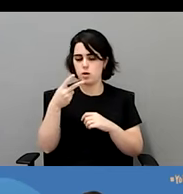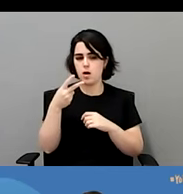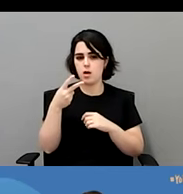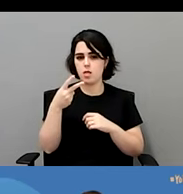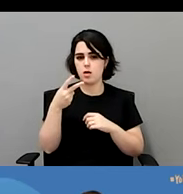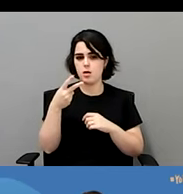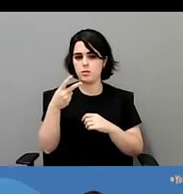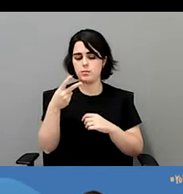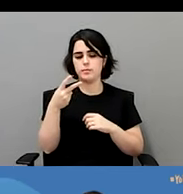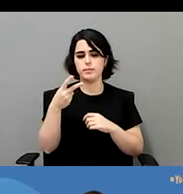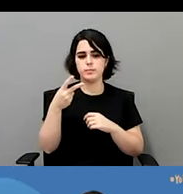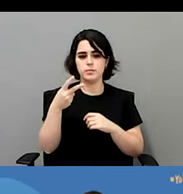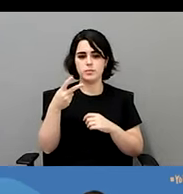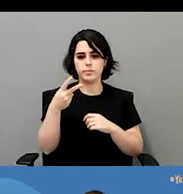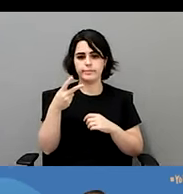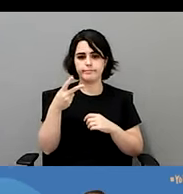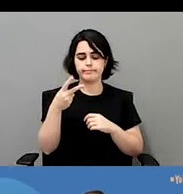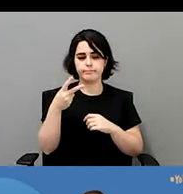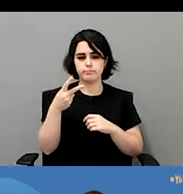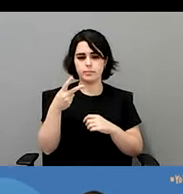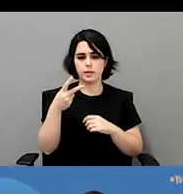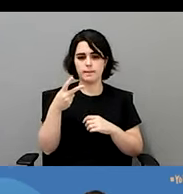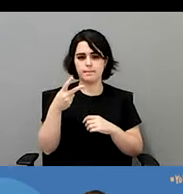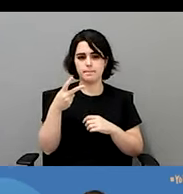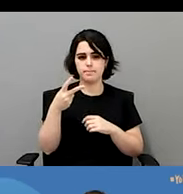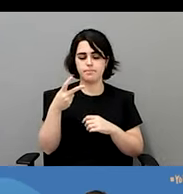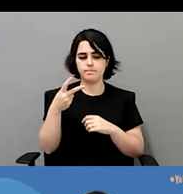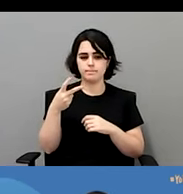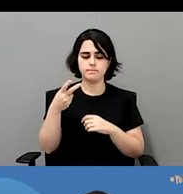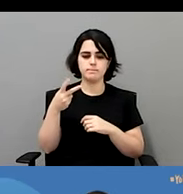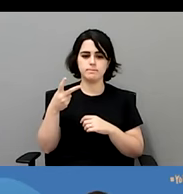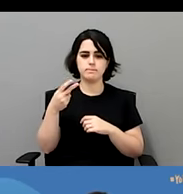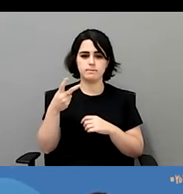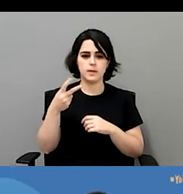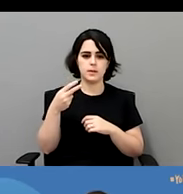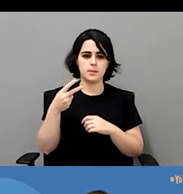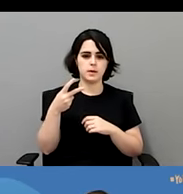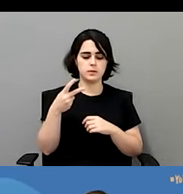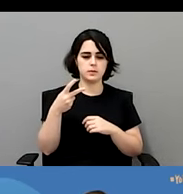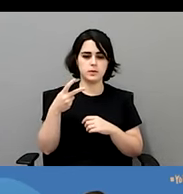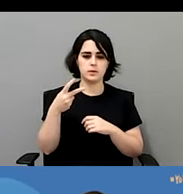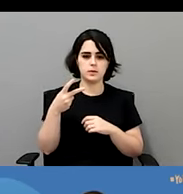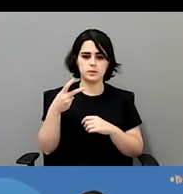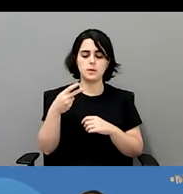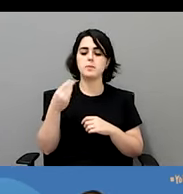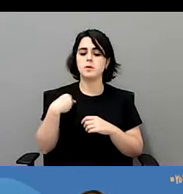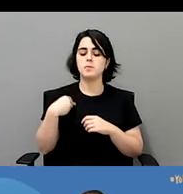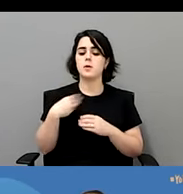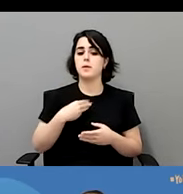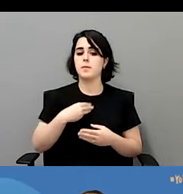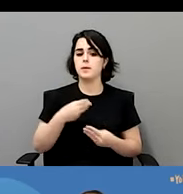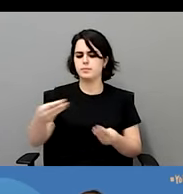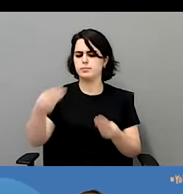que vais a revisar el PIBI que has complicado de